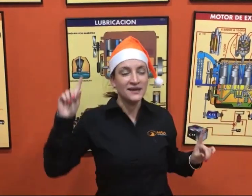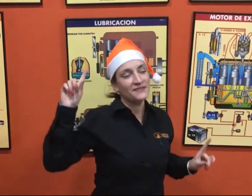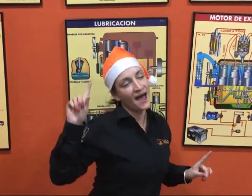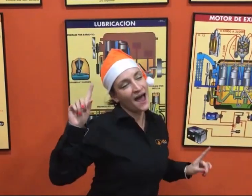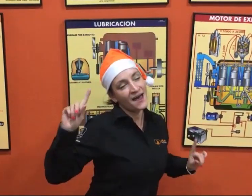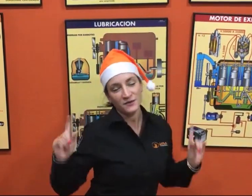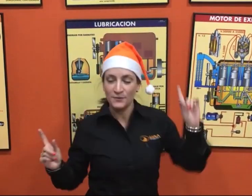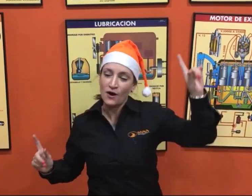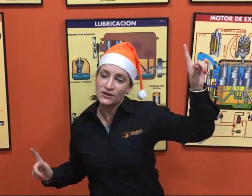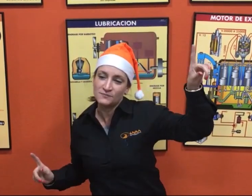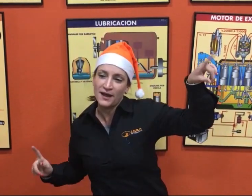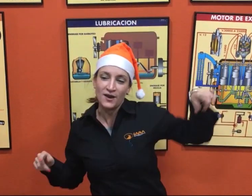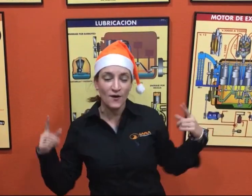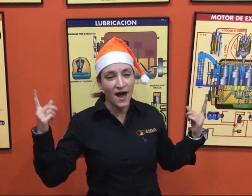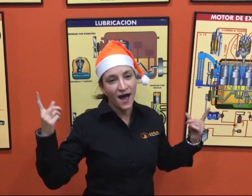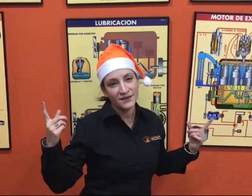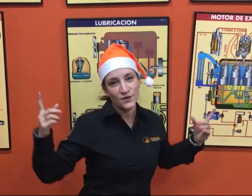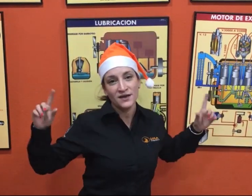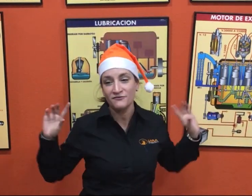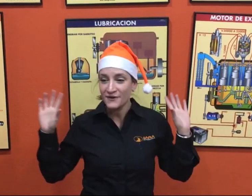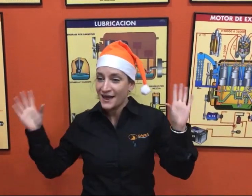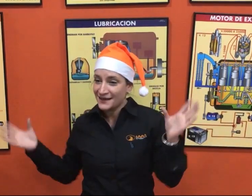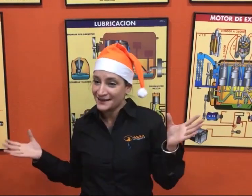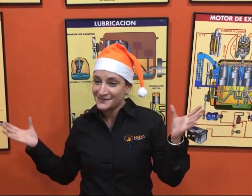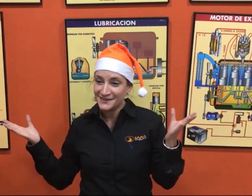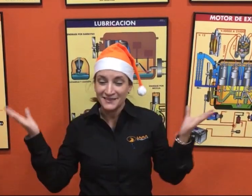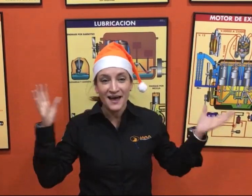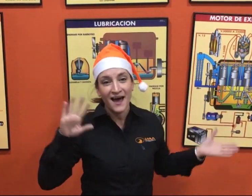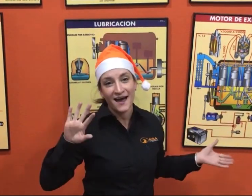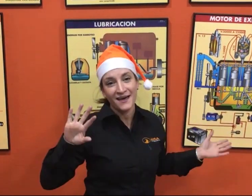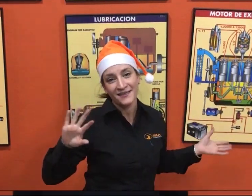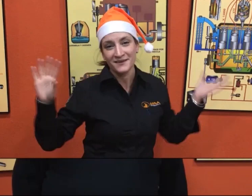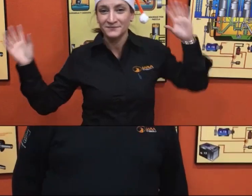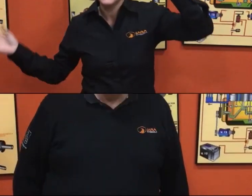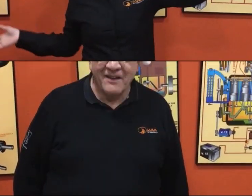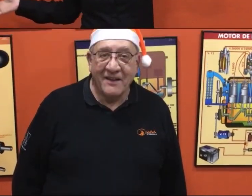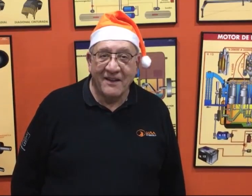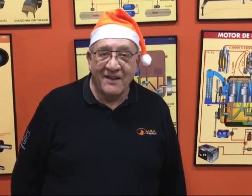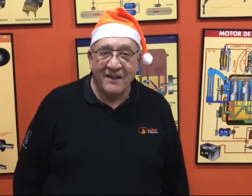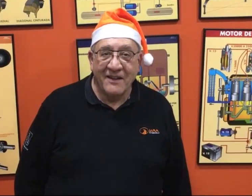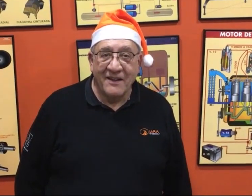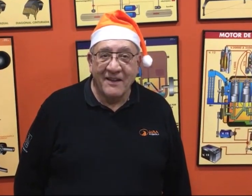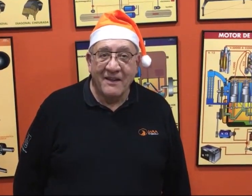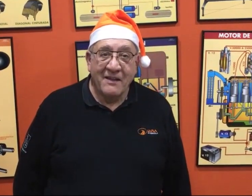¡Feliz Navidad! ¡Próspero año y felicidad!